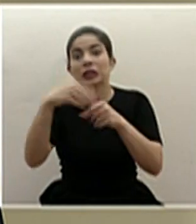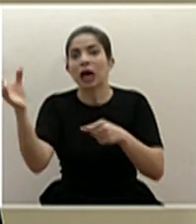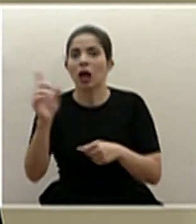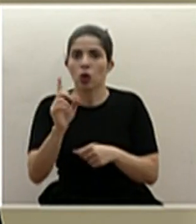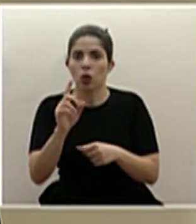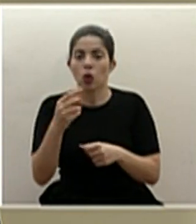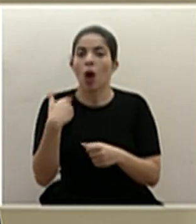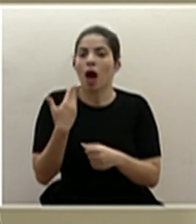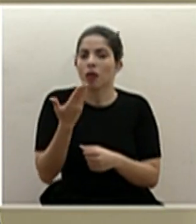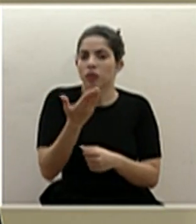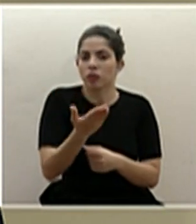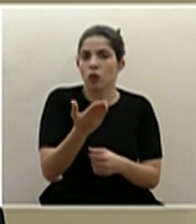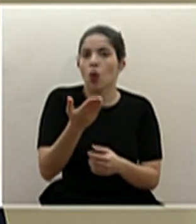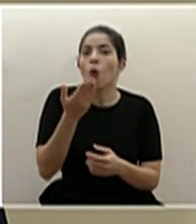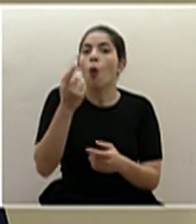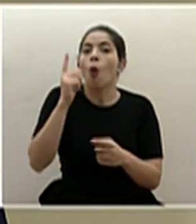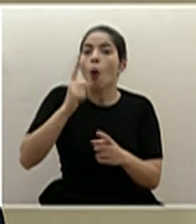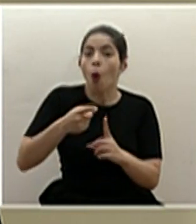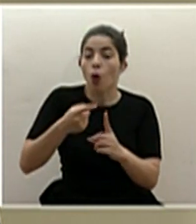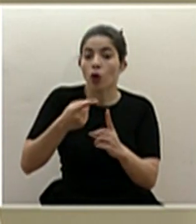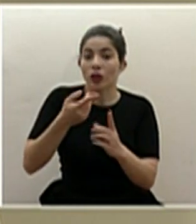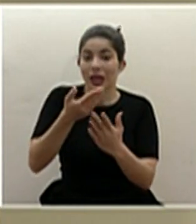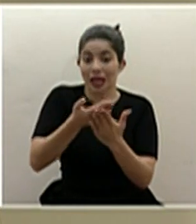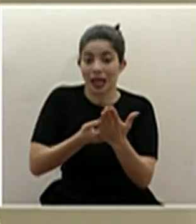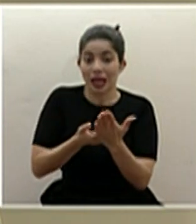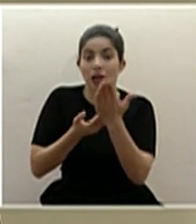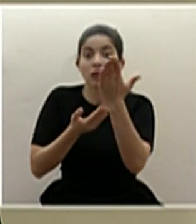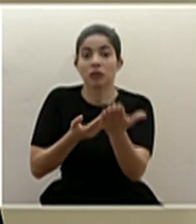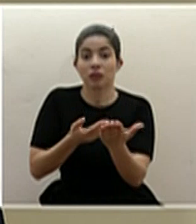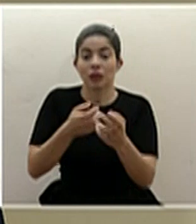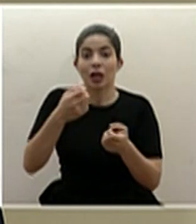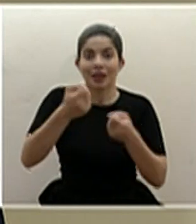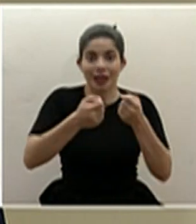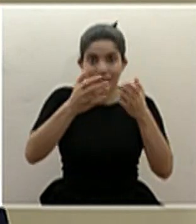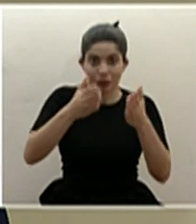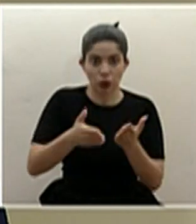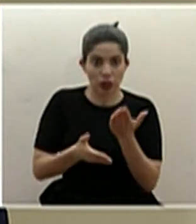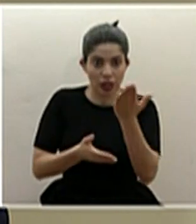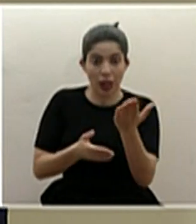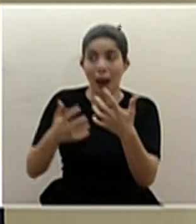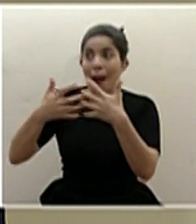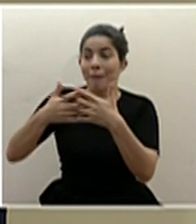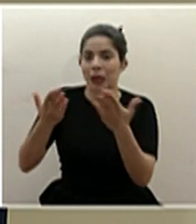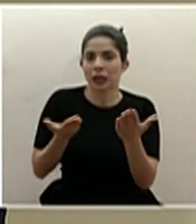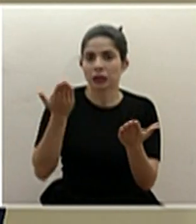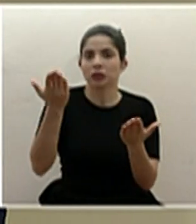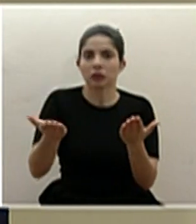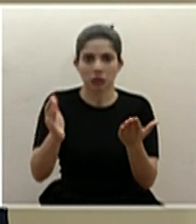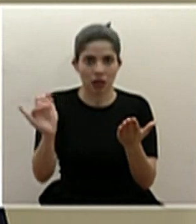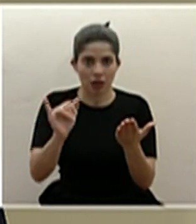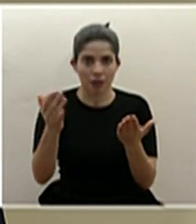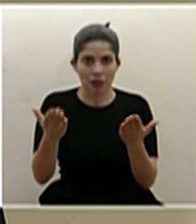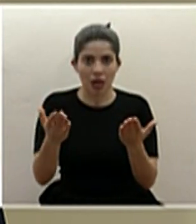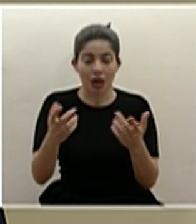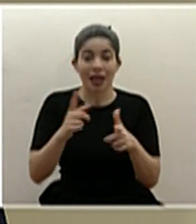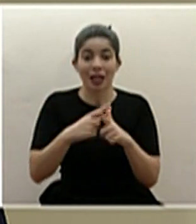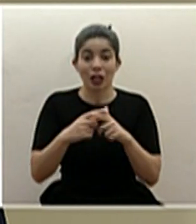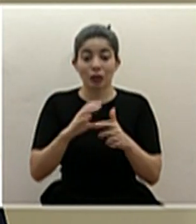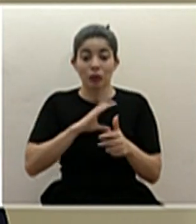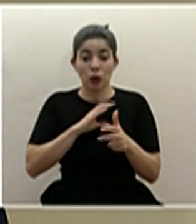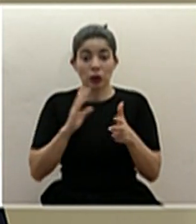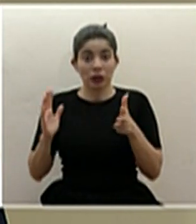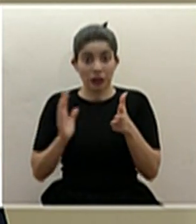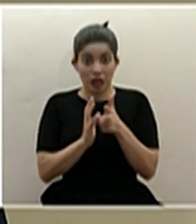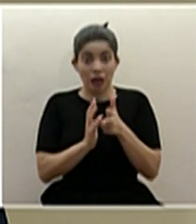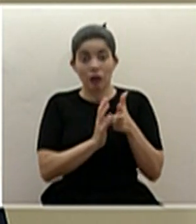orden sanitaria específica para la empresa y para el transportista, de tal forma que también, además de la escolta, se va a estar vigilando que no